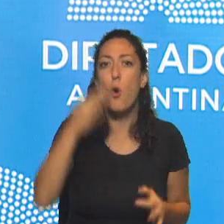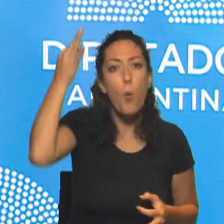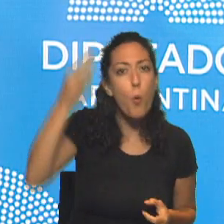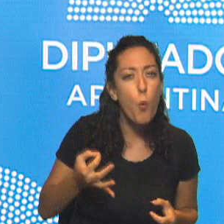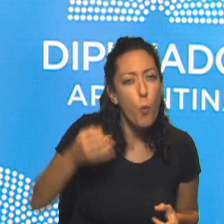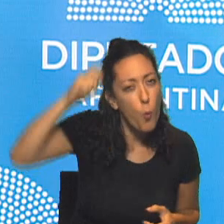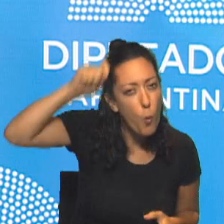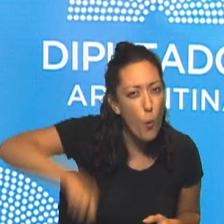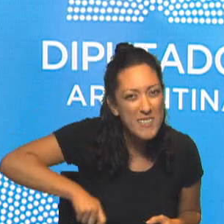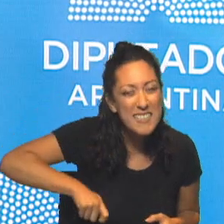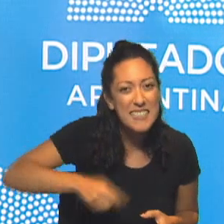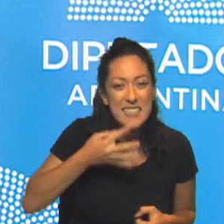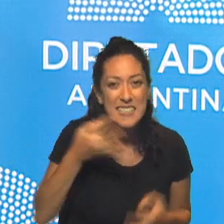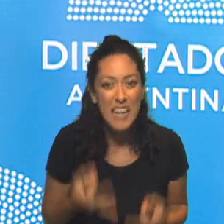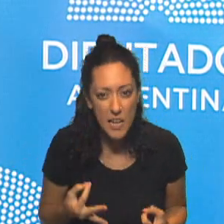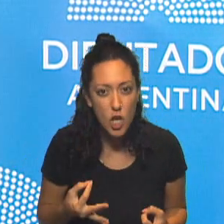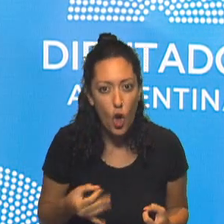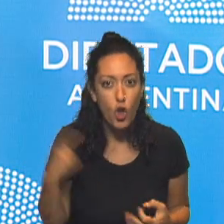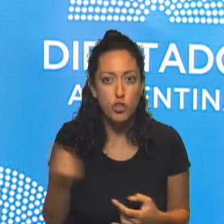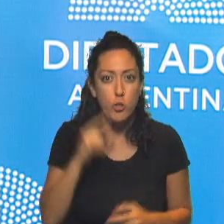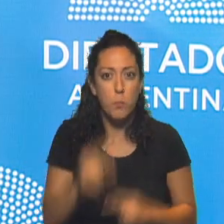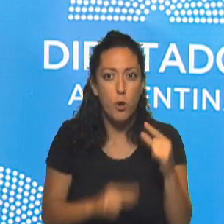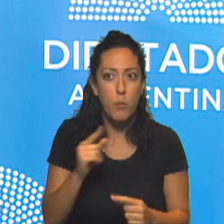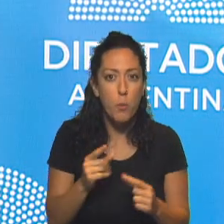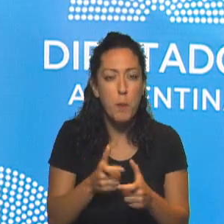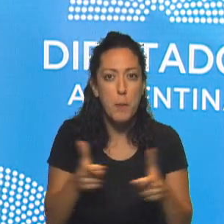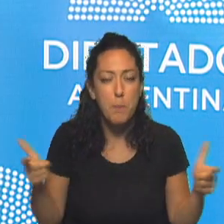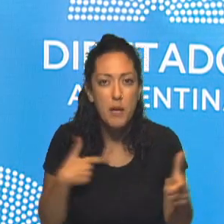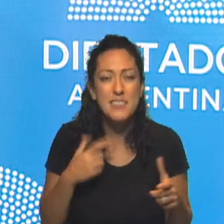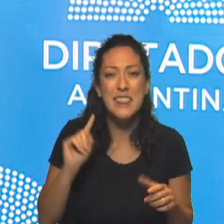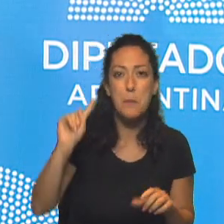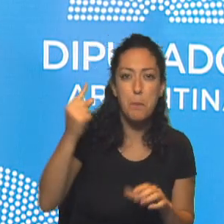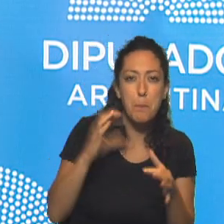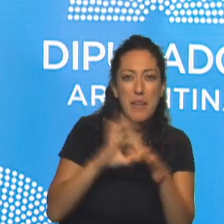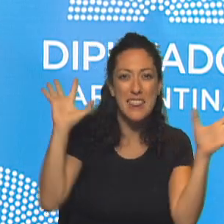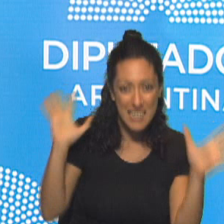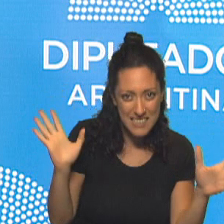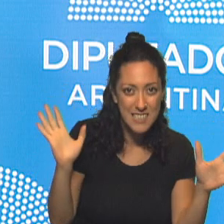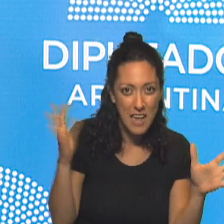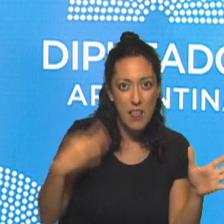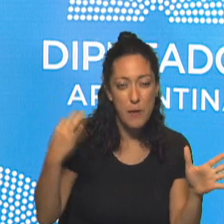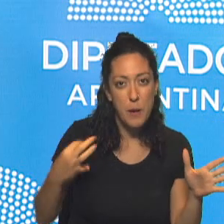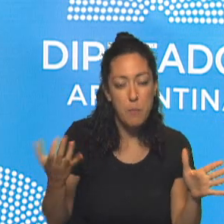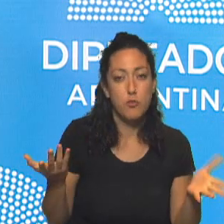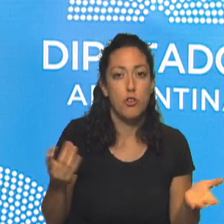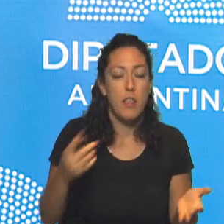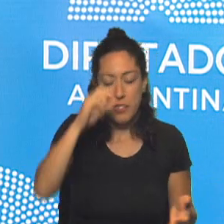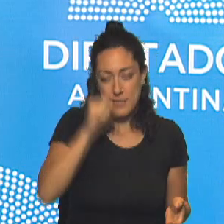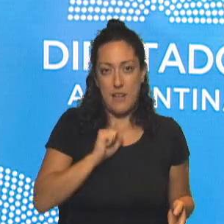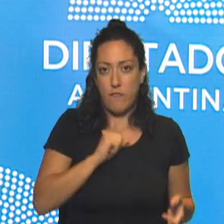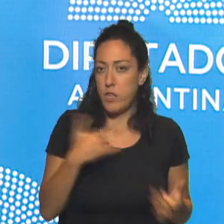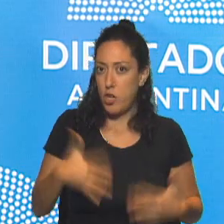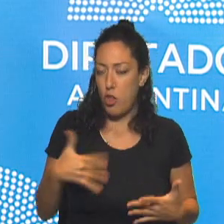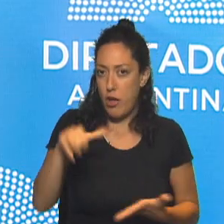tenemos que tratar de generar cada vez más un poder judicial independiente. Ese es el desafío que tenemos como país, es algo muy